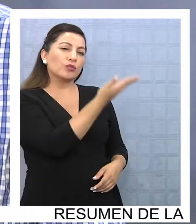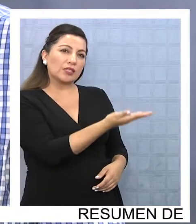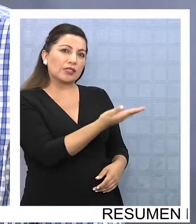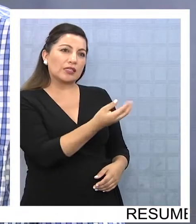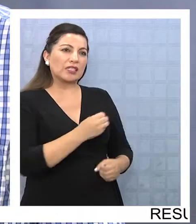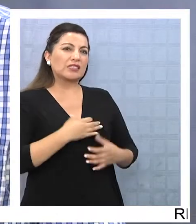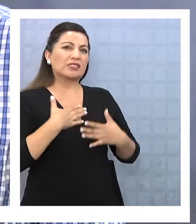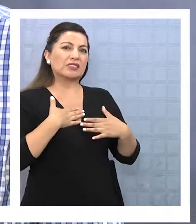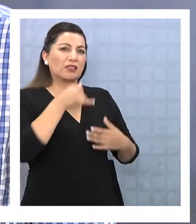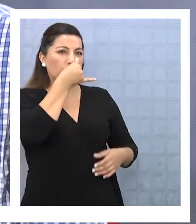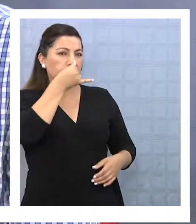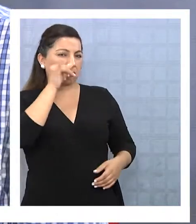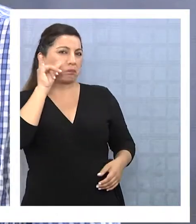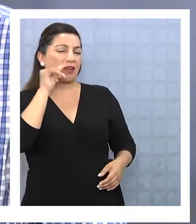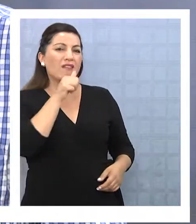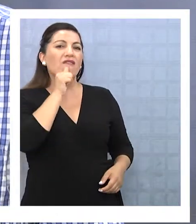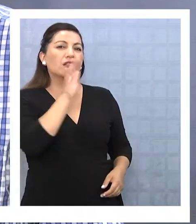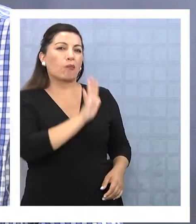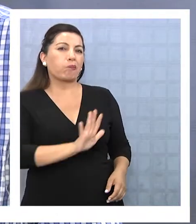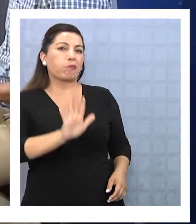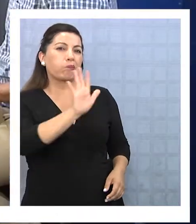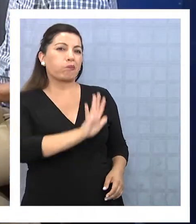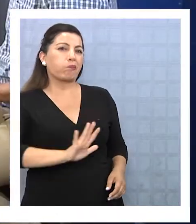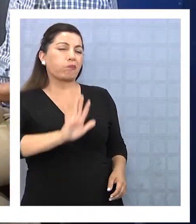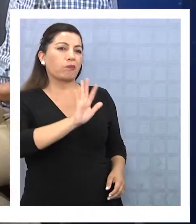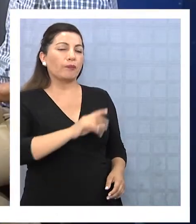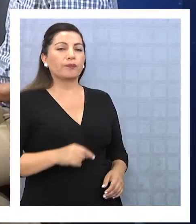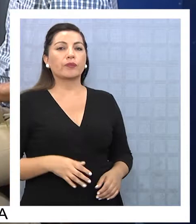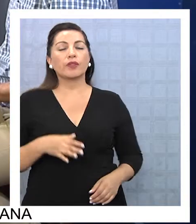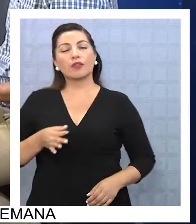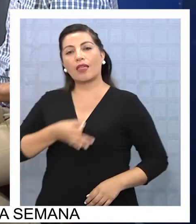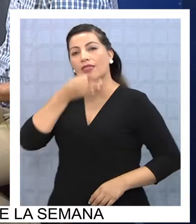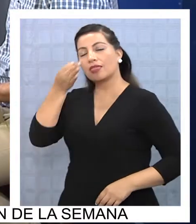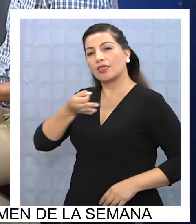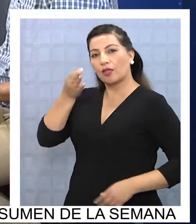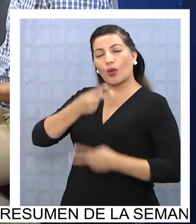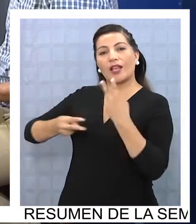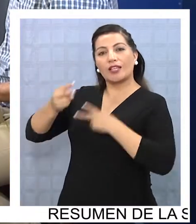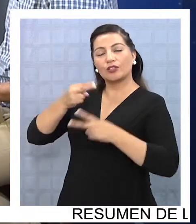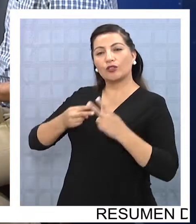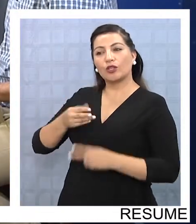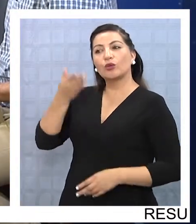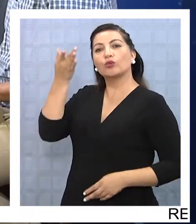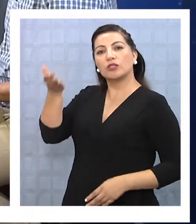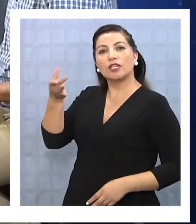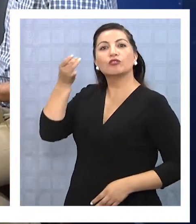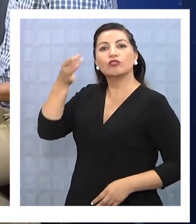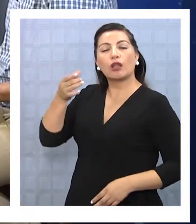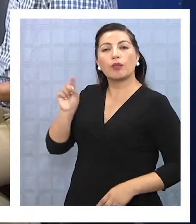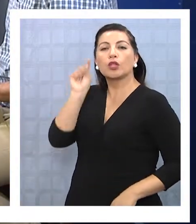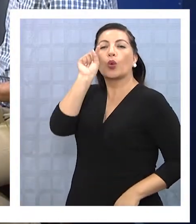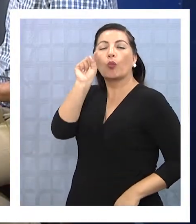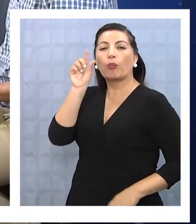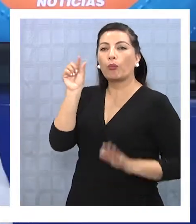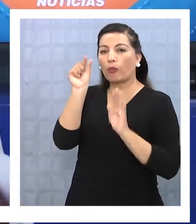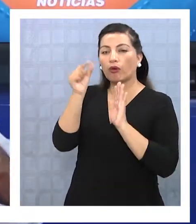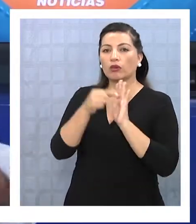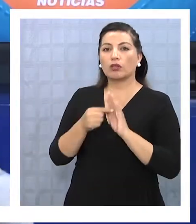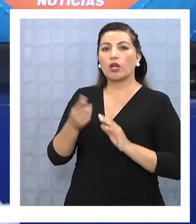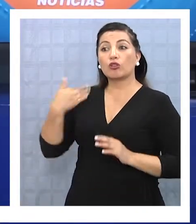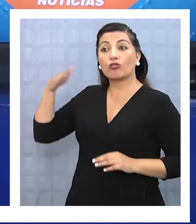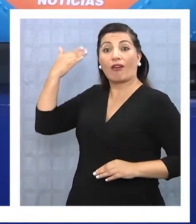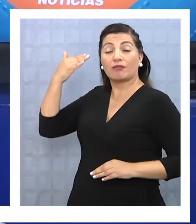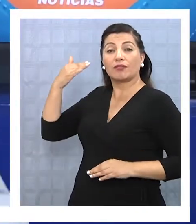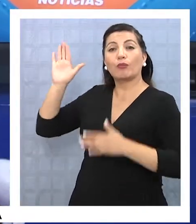siente usted, digamos, después de tanto tiempo que esto todavía esté ahí? Bueno, déjeme contarle la historia completa, porque usted ve solamente una parte. Nosotros